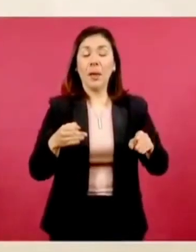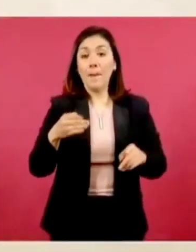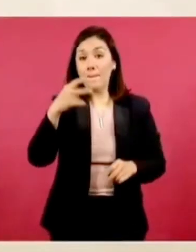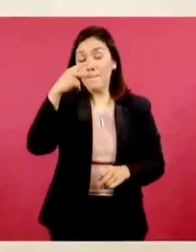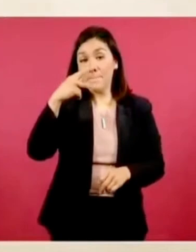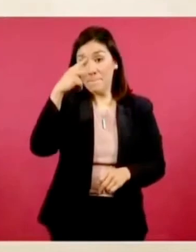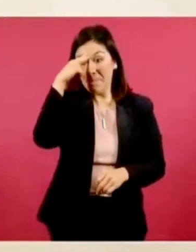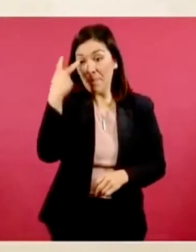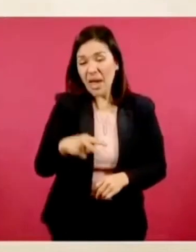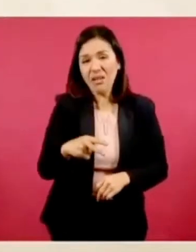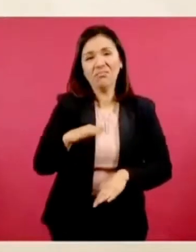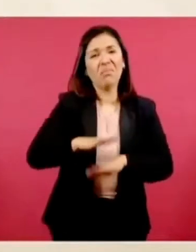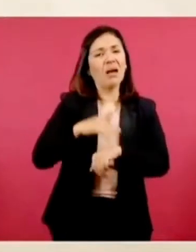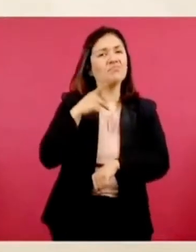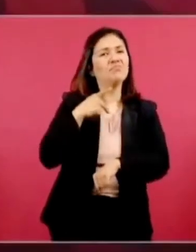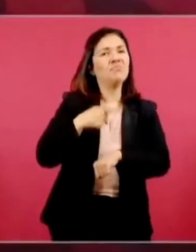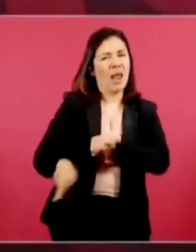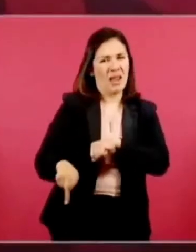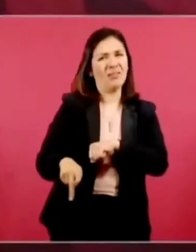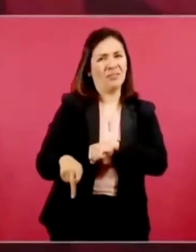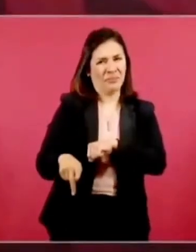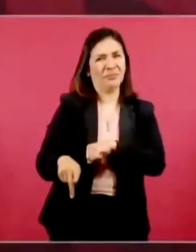peligro para México.